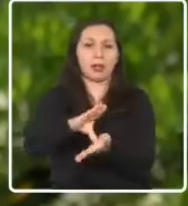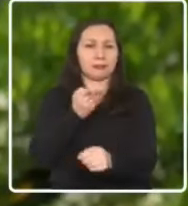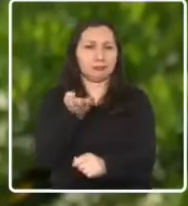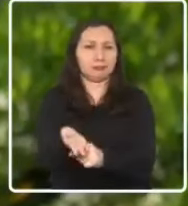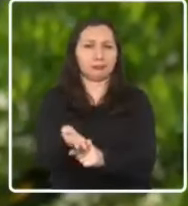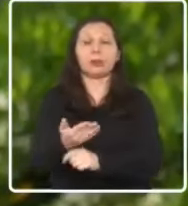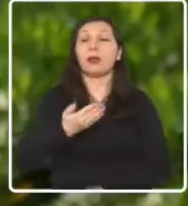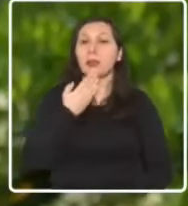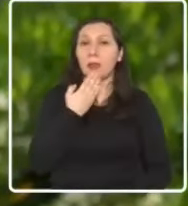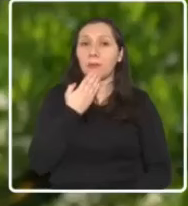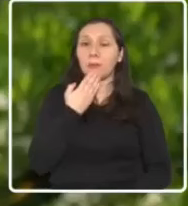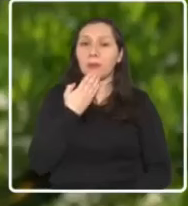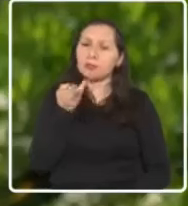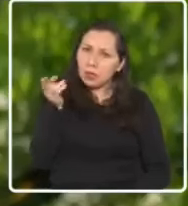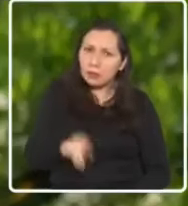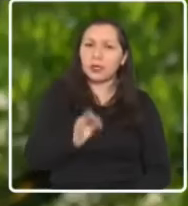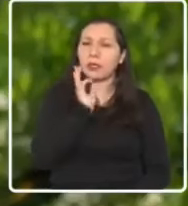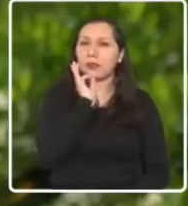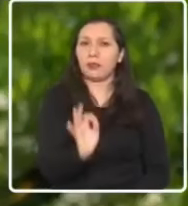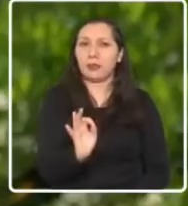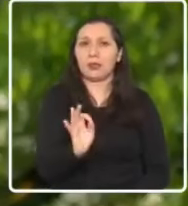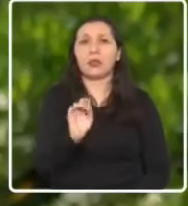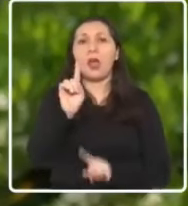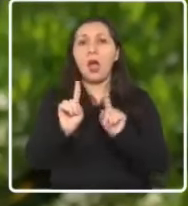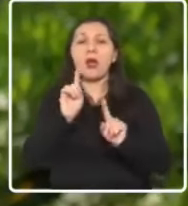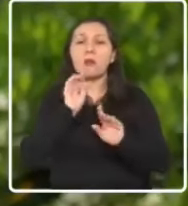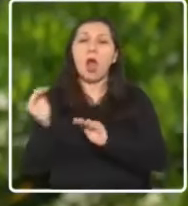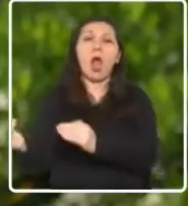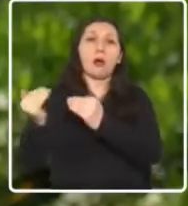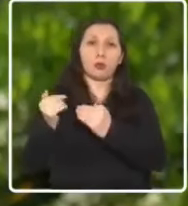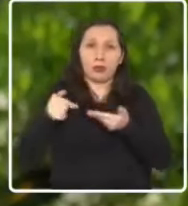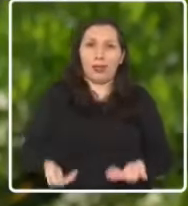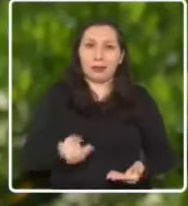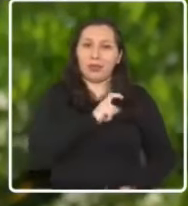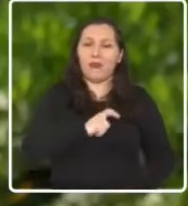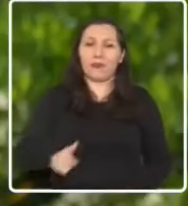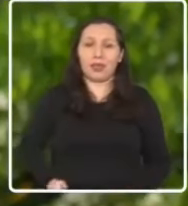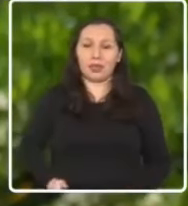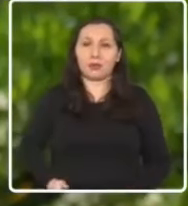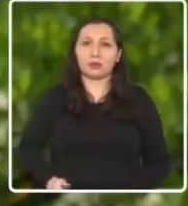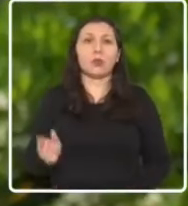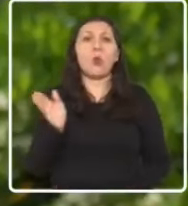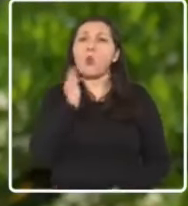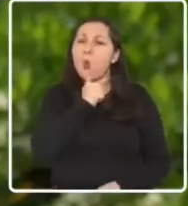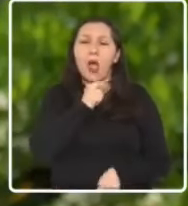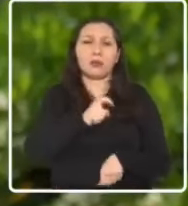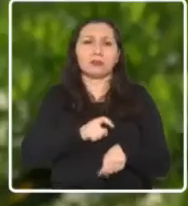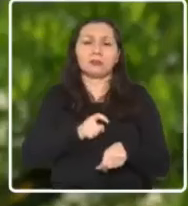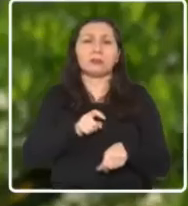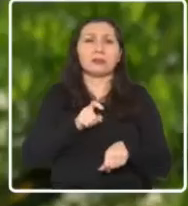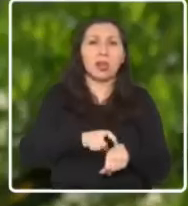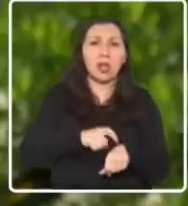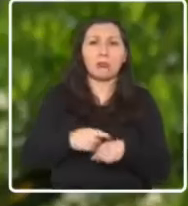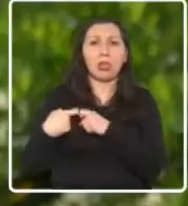también, de manera enfática, a quienes apoyan a este gobierno. No hay espacio para la